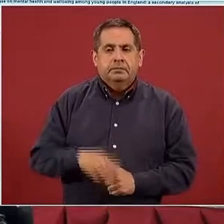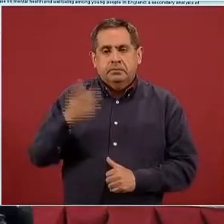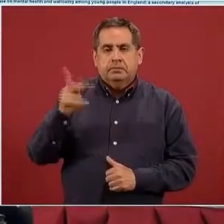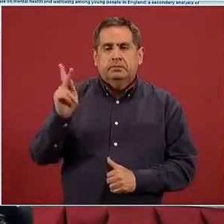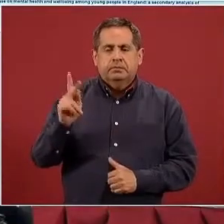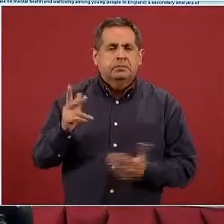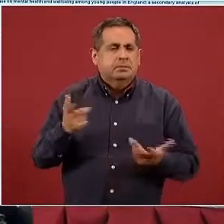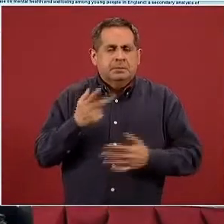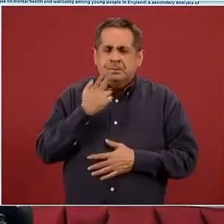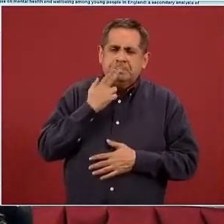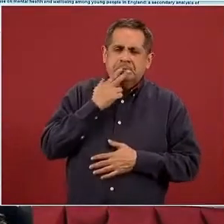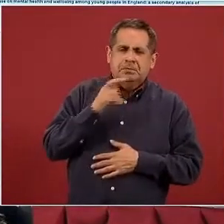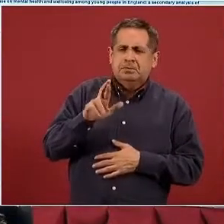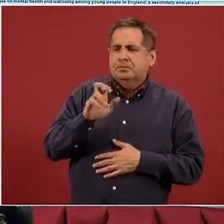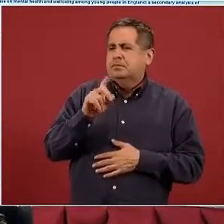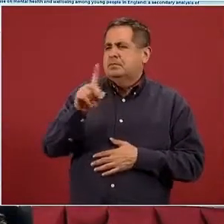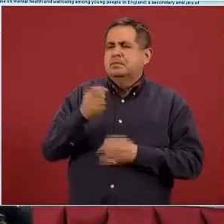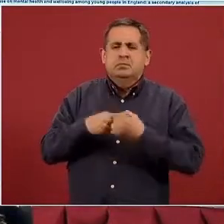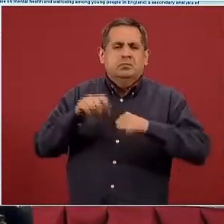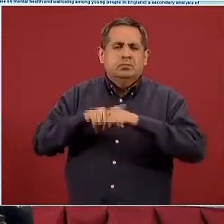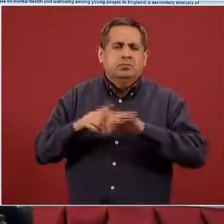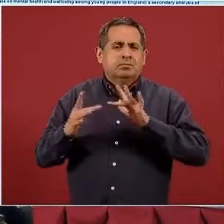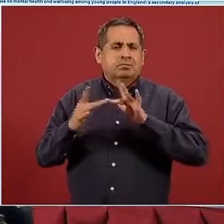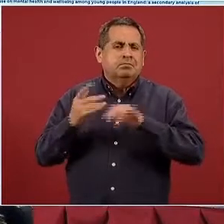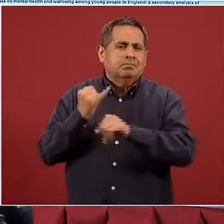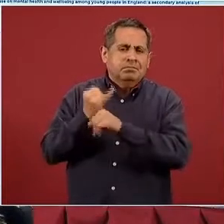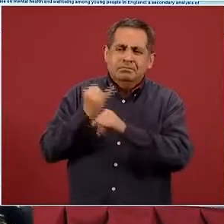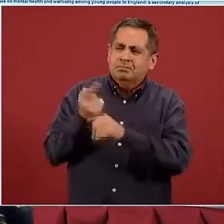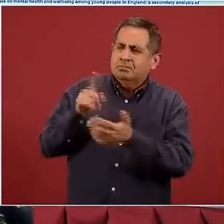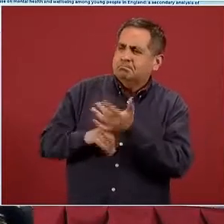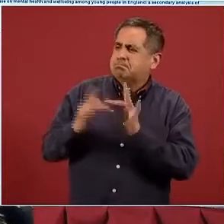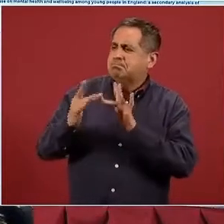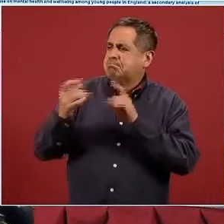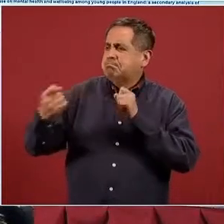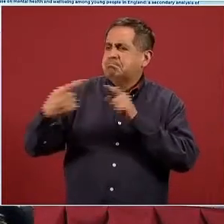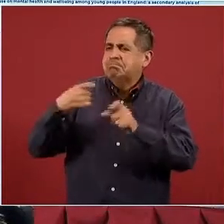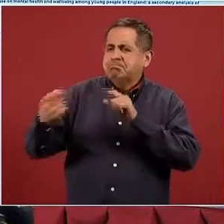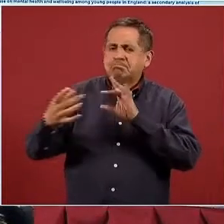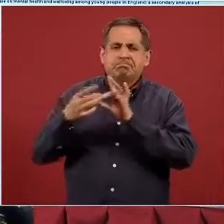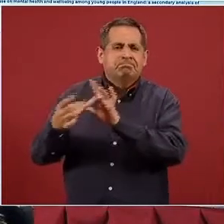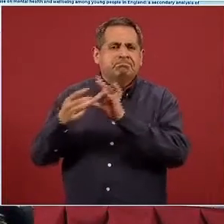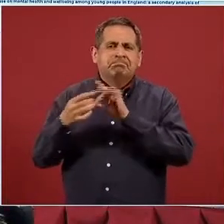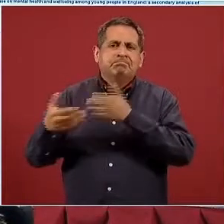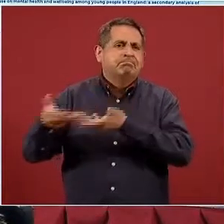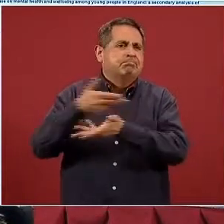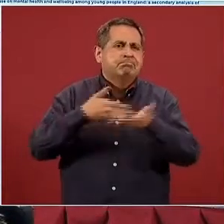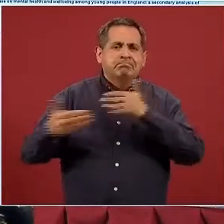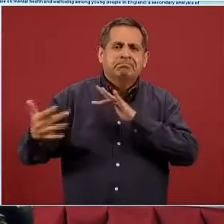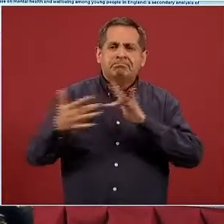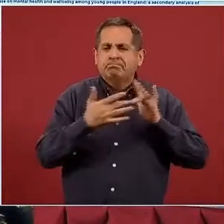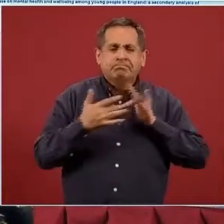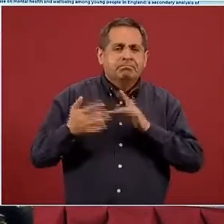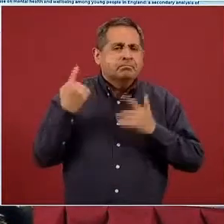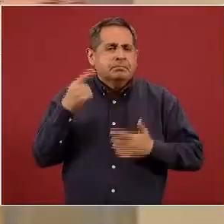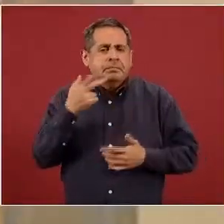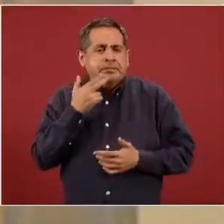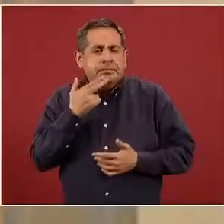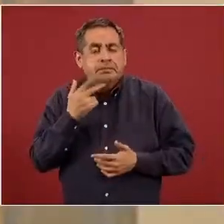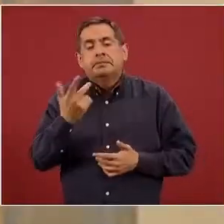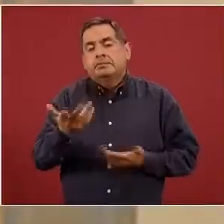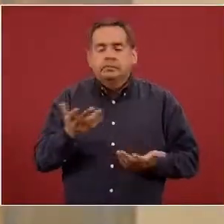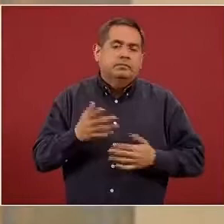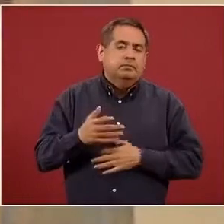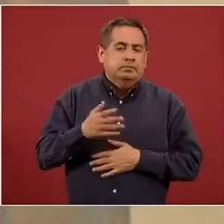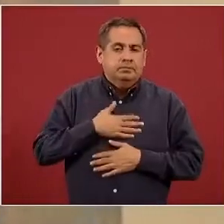Pero, ¿para qué se usan las redes sociales? ¿No? ¿Cuál es el motivo o por qué tenemos que usar las redes sociales? Primero que nada, pues estas nos van